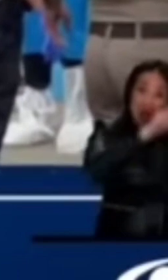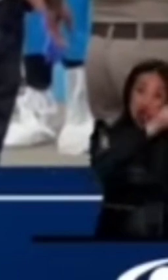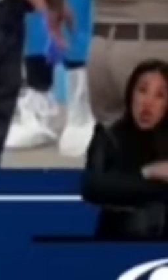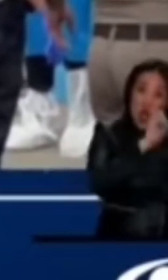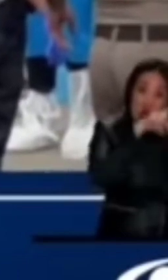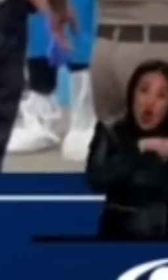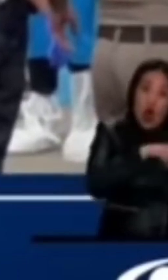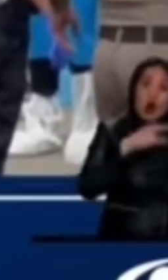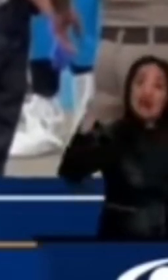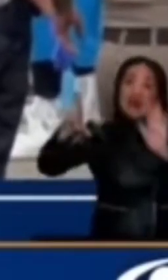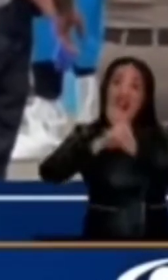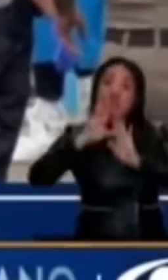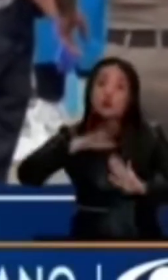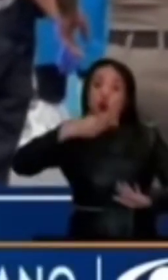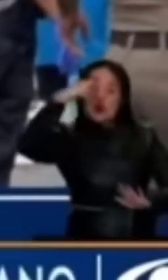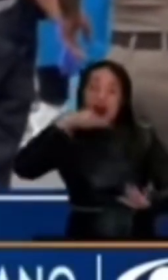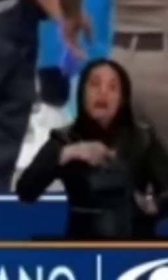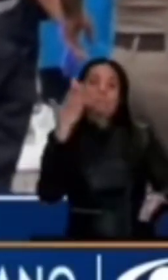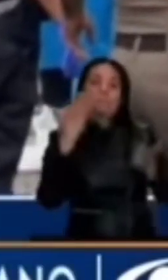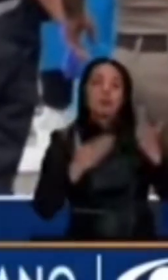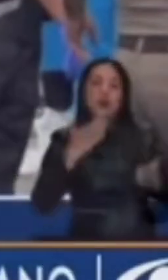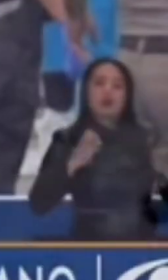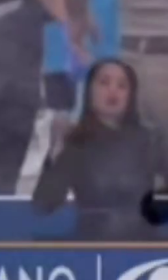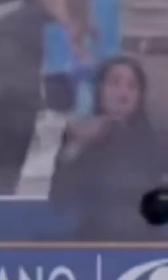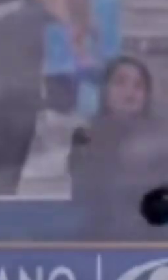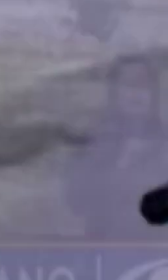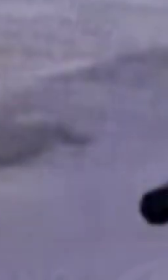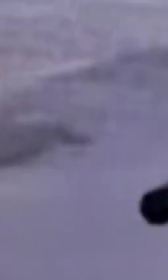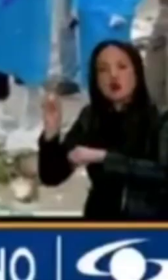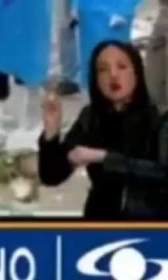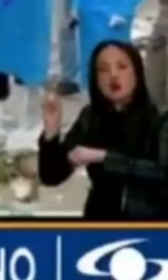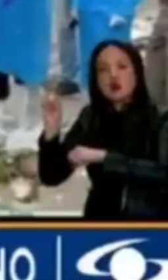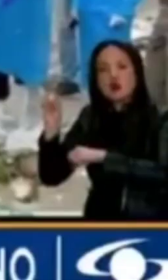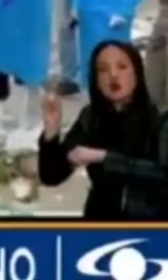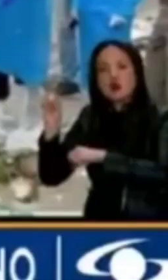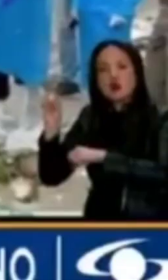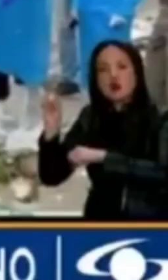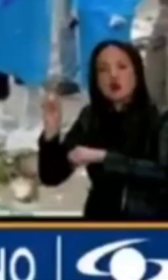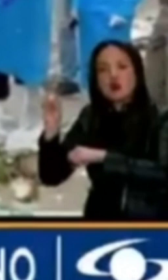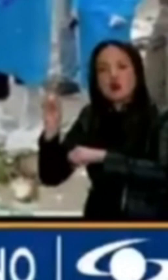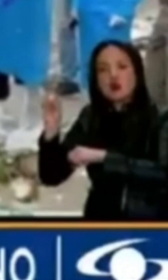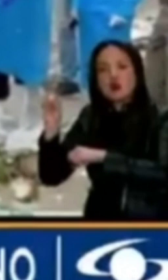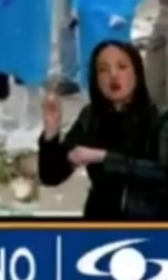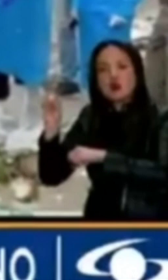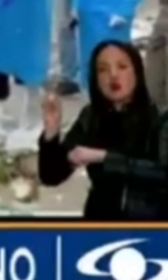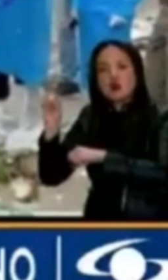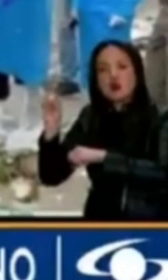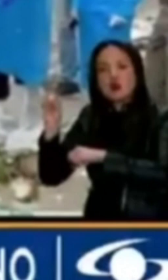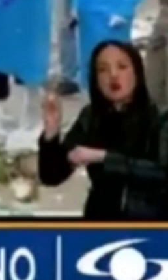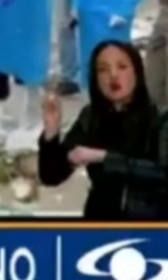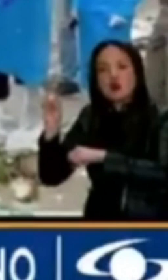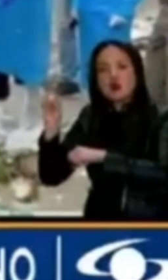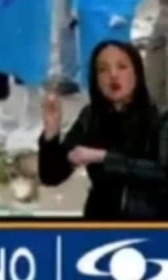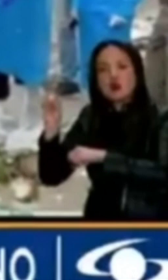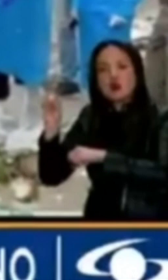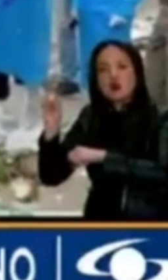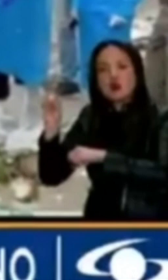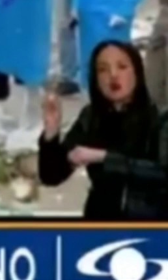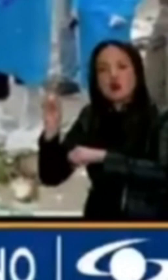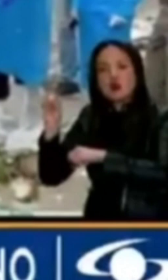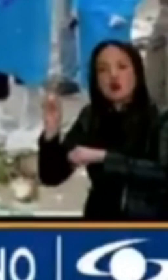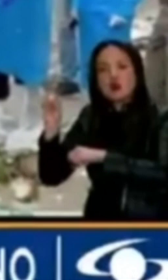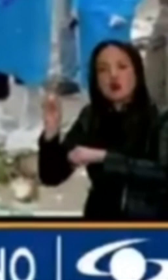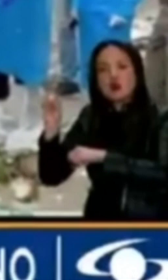leyes de Tailandia podría recibir una pena de cadena perpetua qué os ha parecido comentar dejarme comentarios